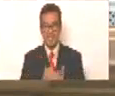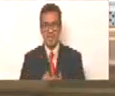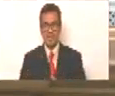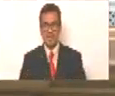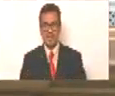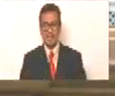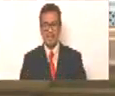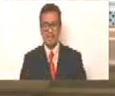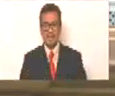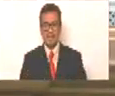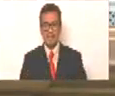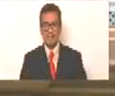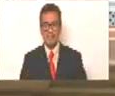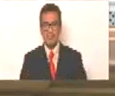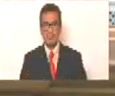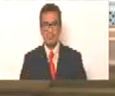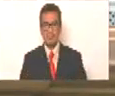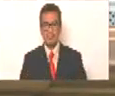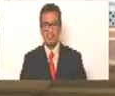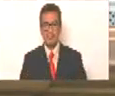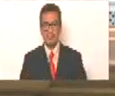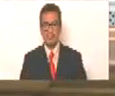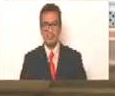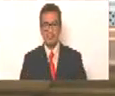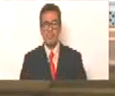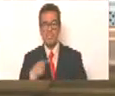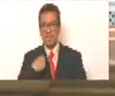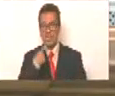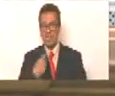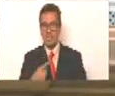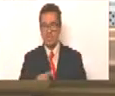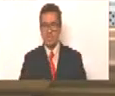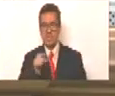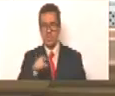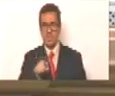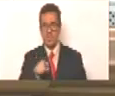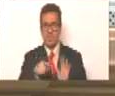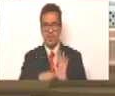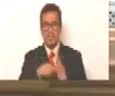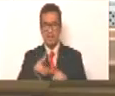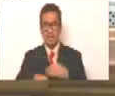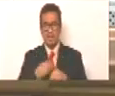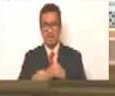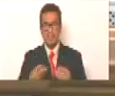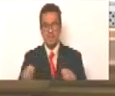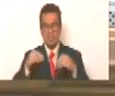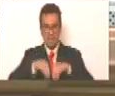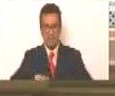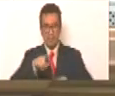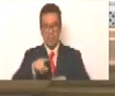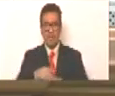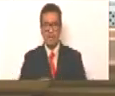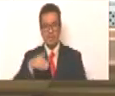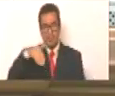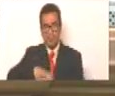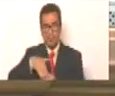ahora el. Para finalizar, debemos decir que esta bancada está, por supuesto, de acuerdo con votar en